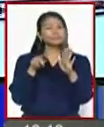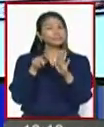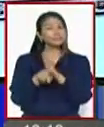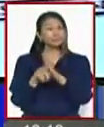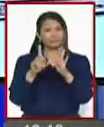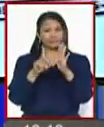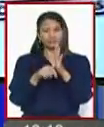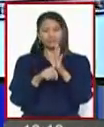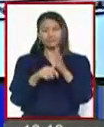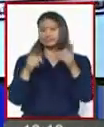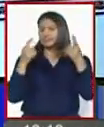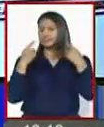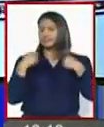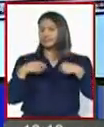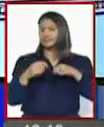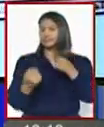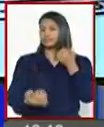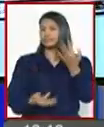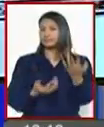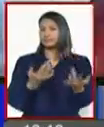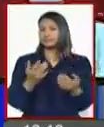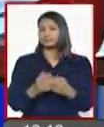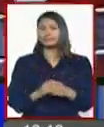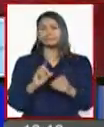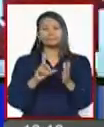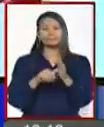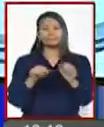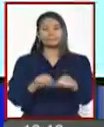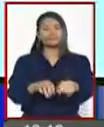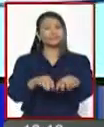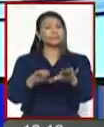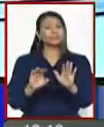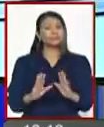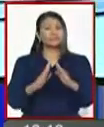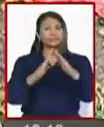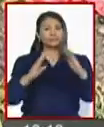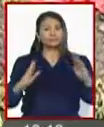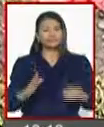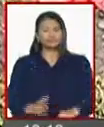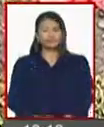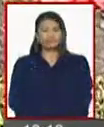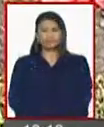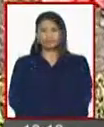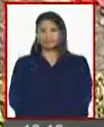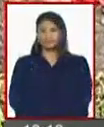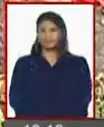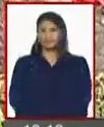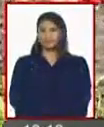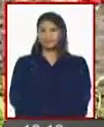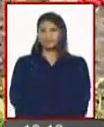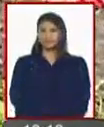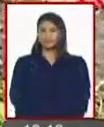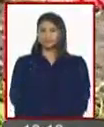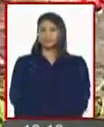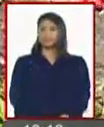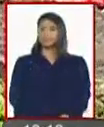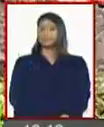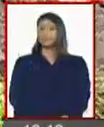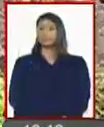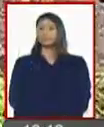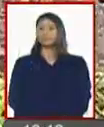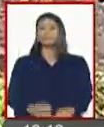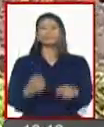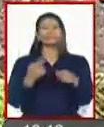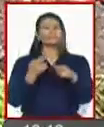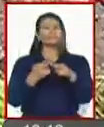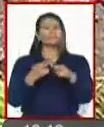Posterior a ello, lo intentó quemarlo. Además, lo enterró en su domicilio. El lamentable hecho se registró en el barrio